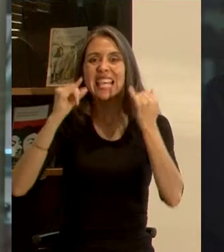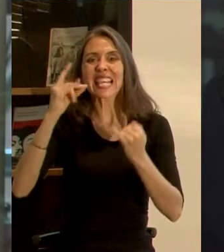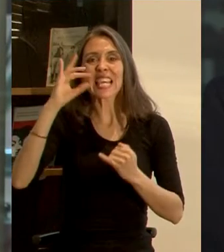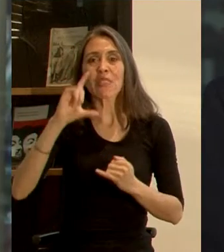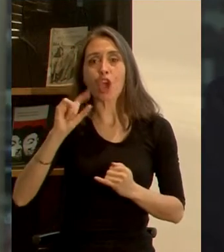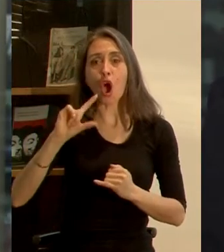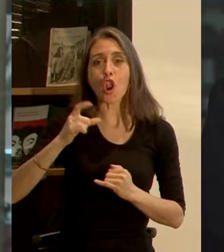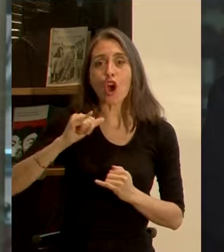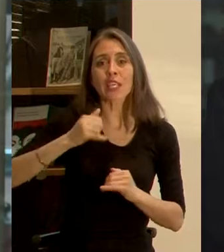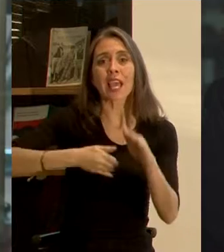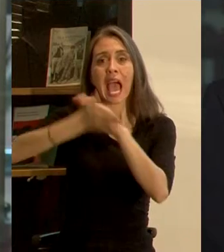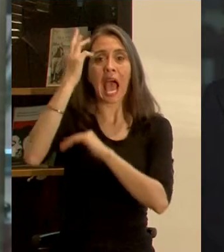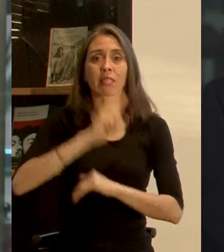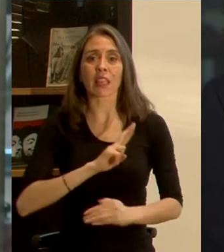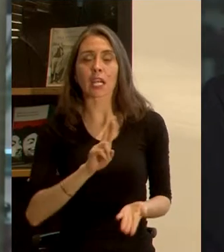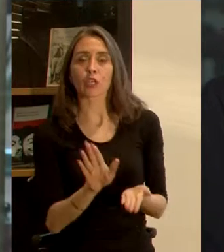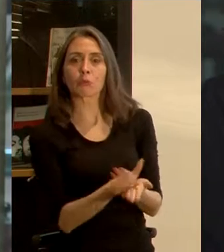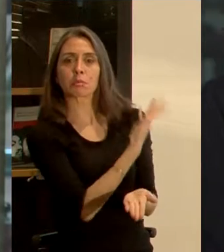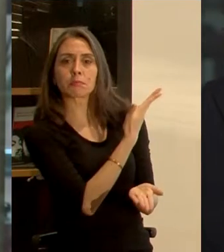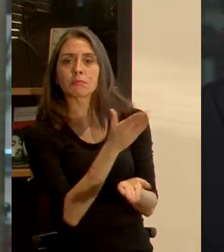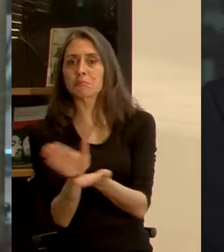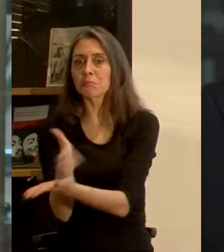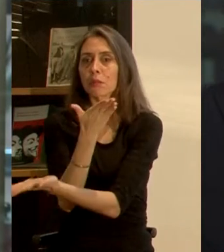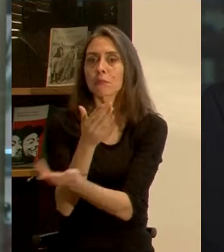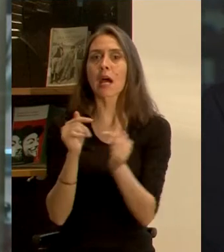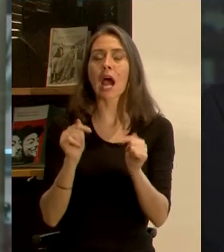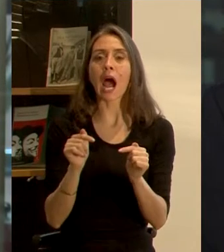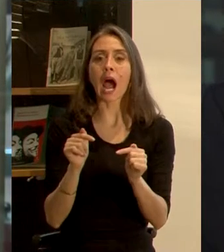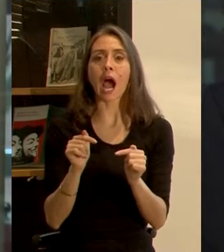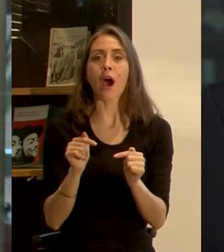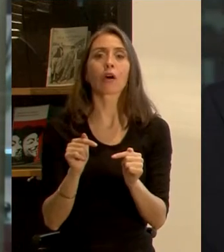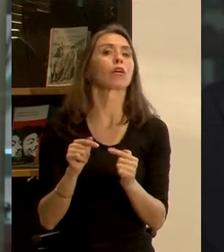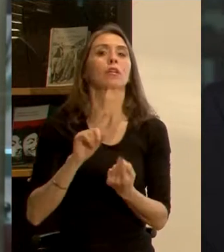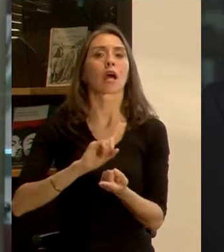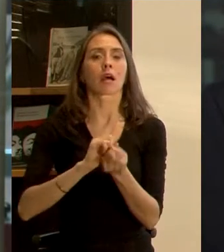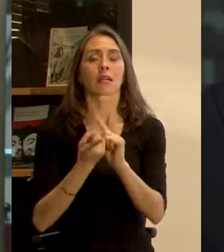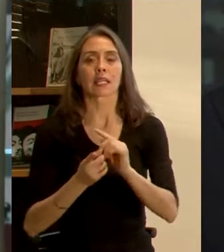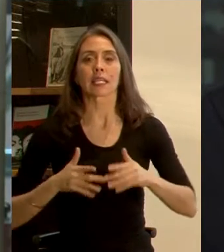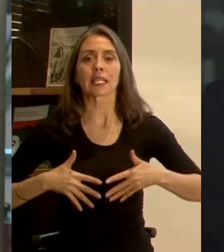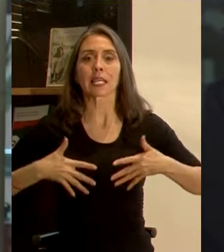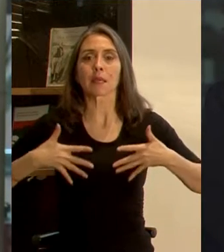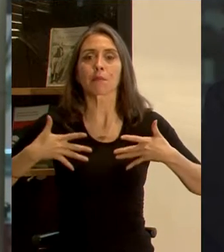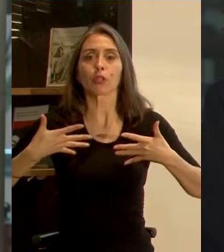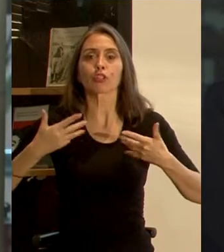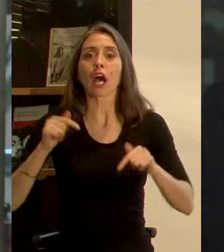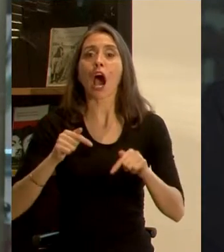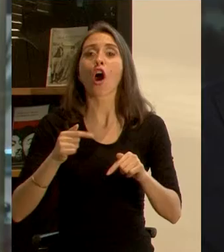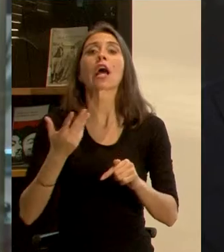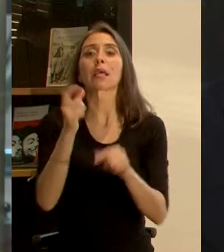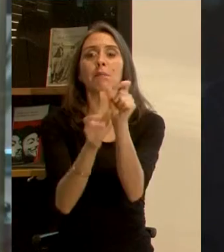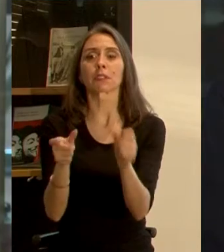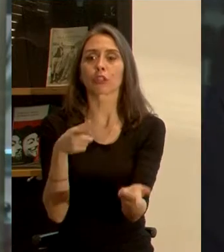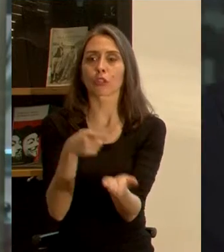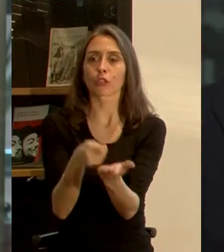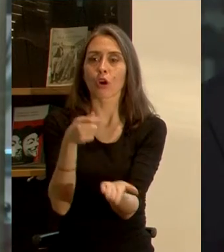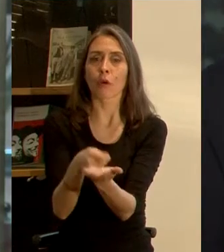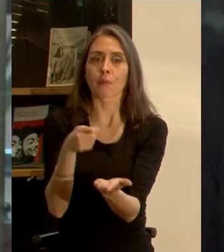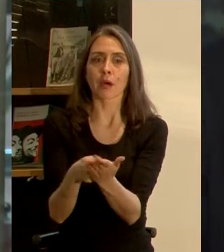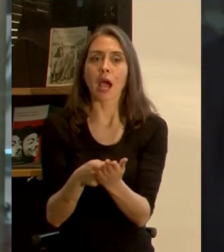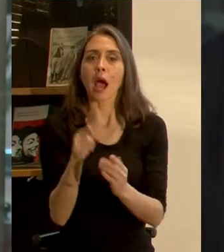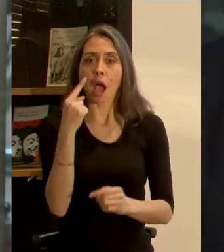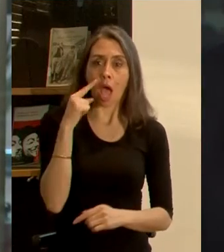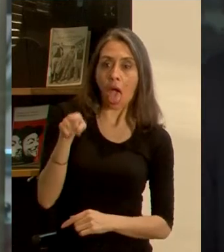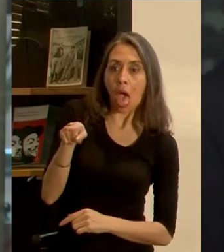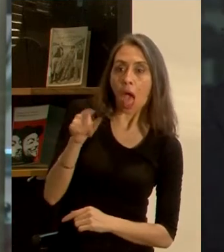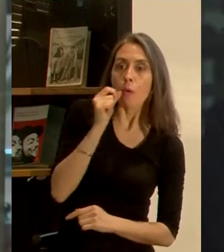eran las religiones, y el principal consolador espiritual, emocional, de sentido de vida es el consumo, son las marcas. Dime la marca que